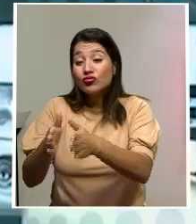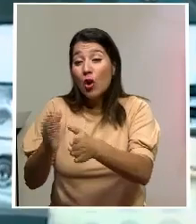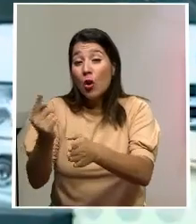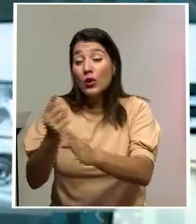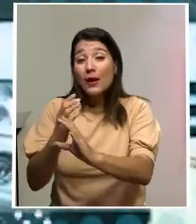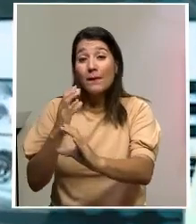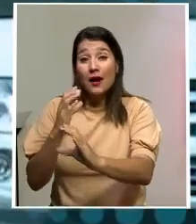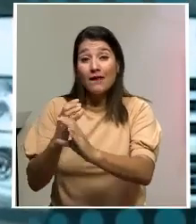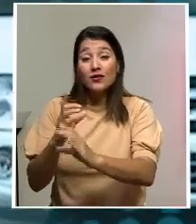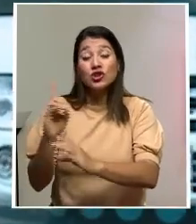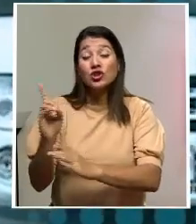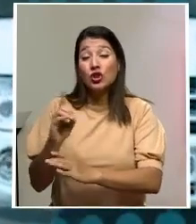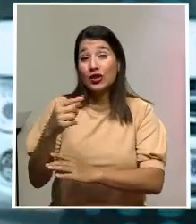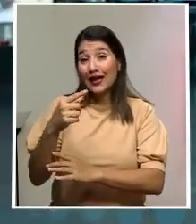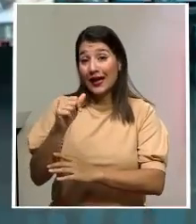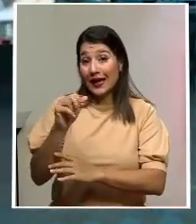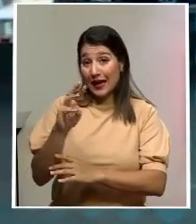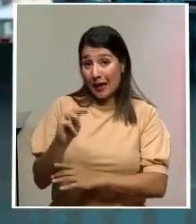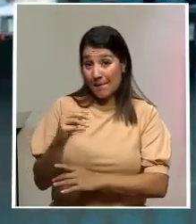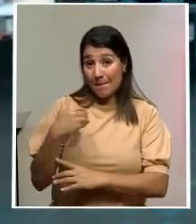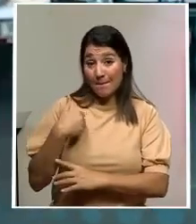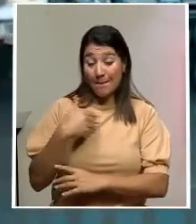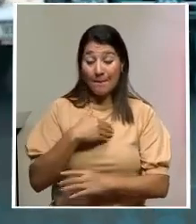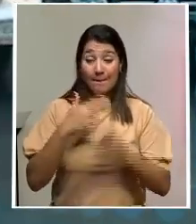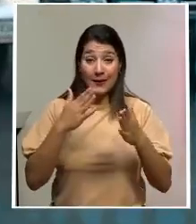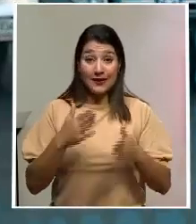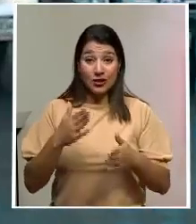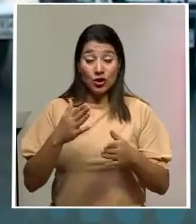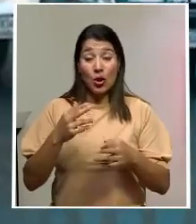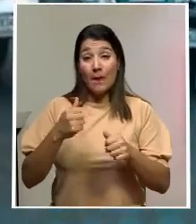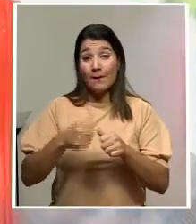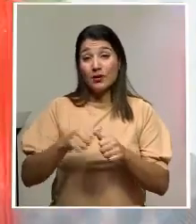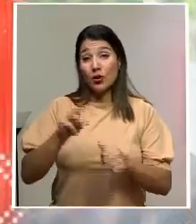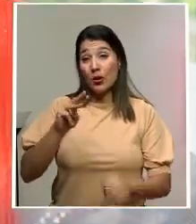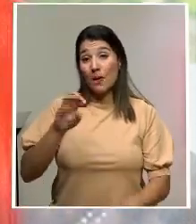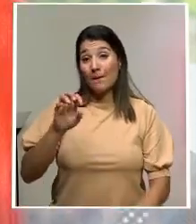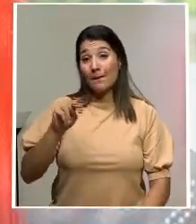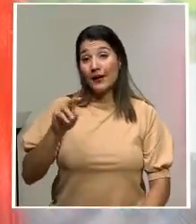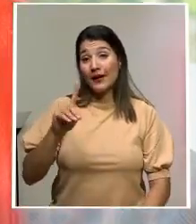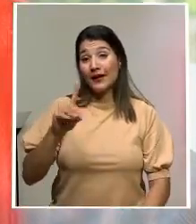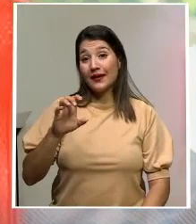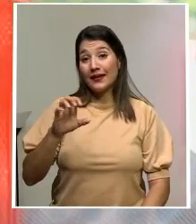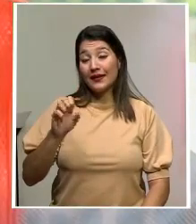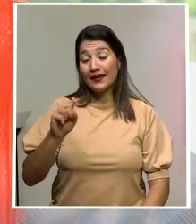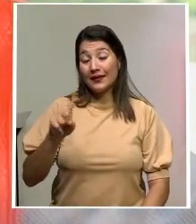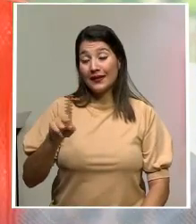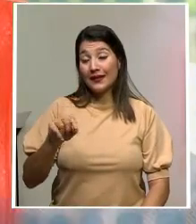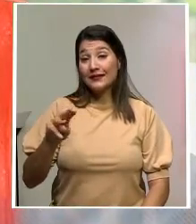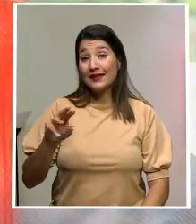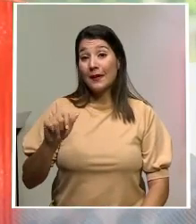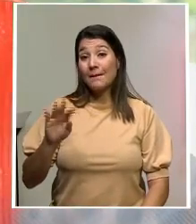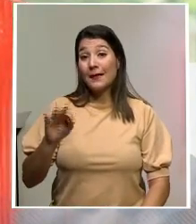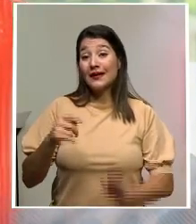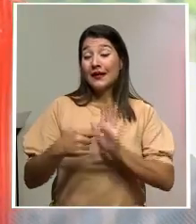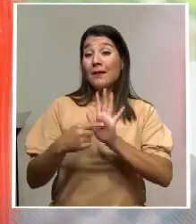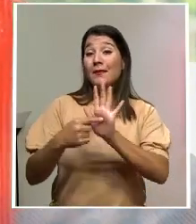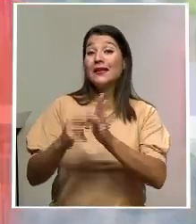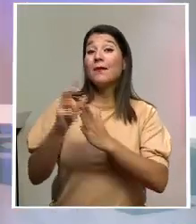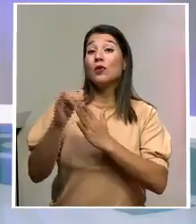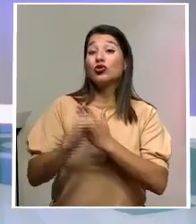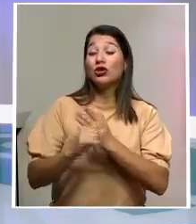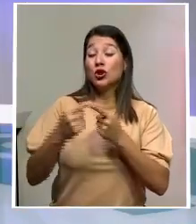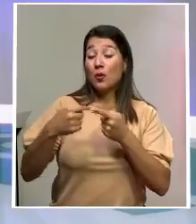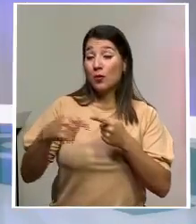metropolitana. El ministro Méndez Mata dará a conocer los detalles de su implementación la próxima semana.